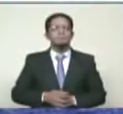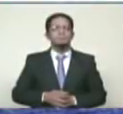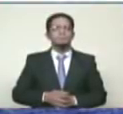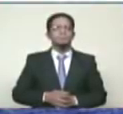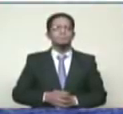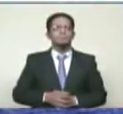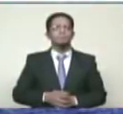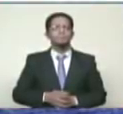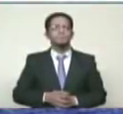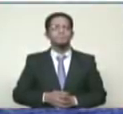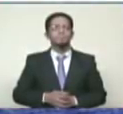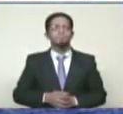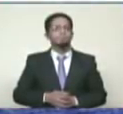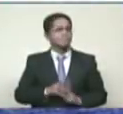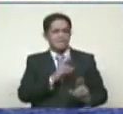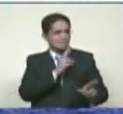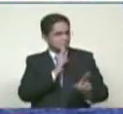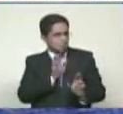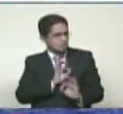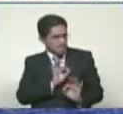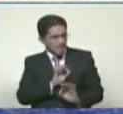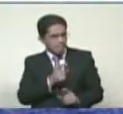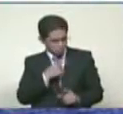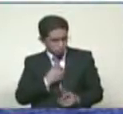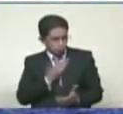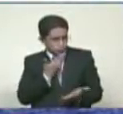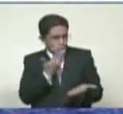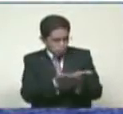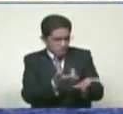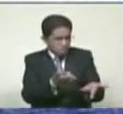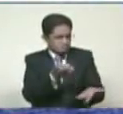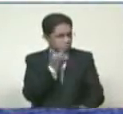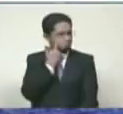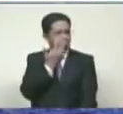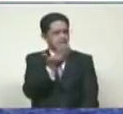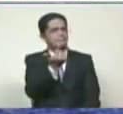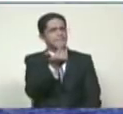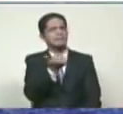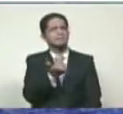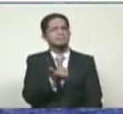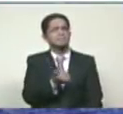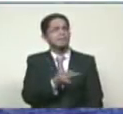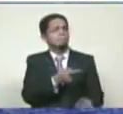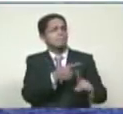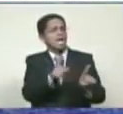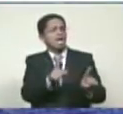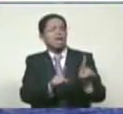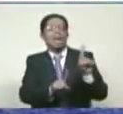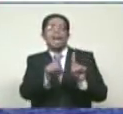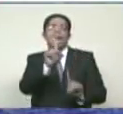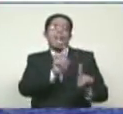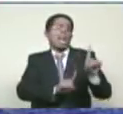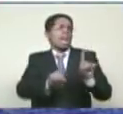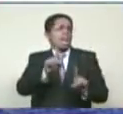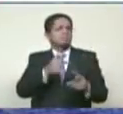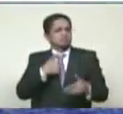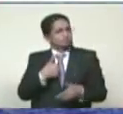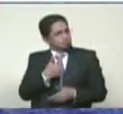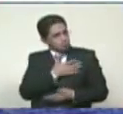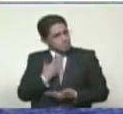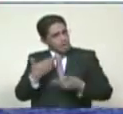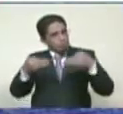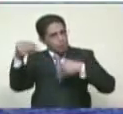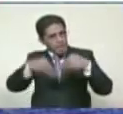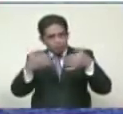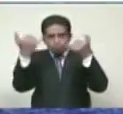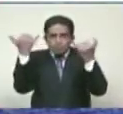¿Por qué no responden cuando yo hago esta propuesta? ¿Por qué se hacen los locos? ¡Yo quiero elecciones! ¡Elecciones